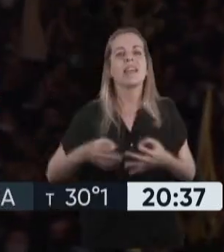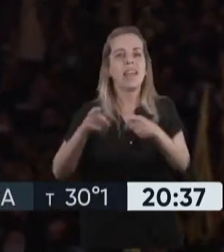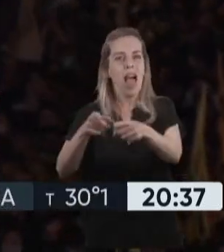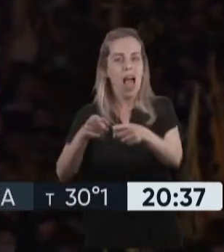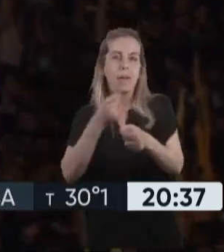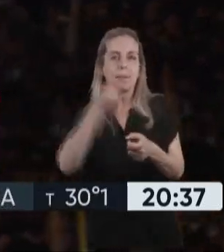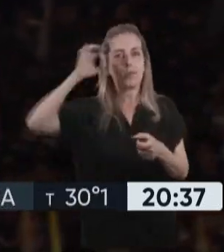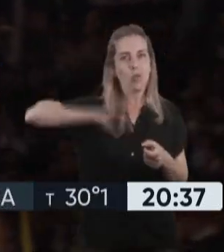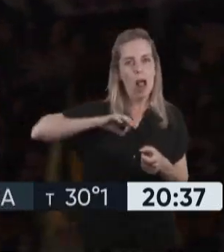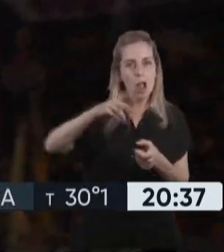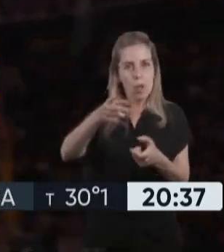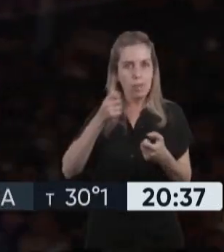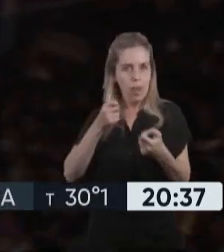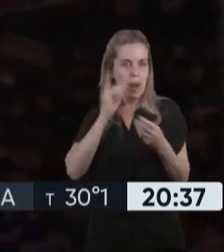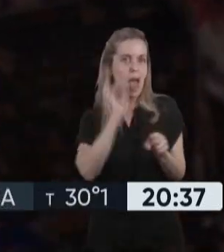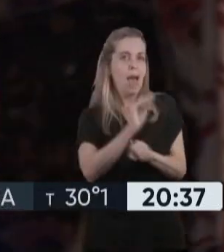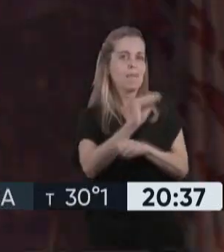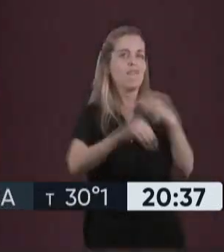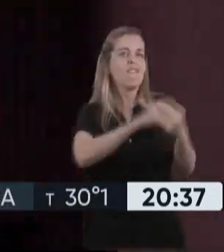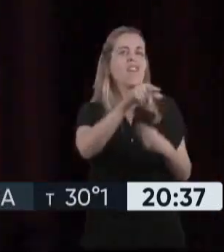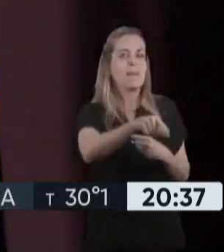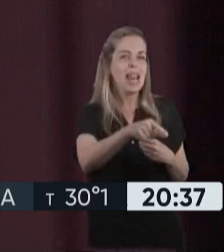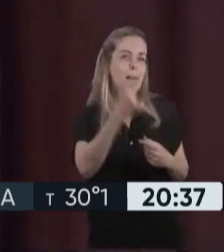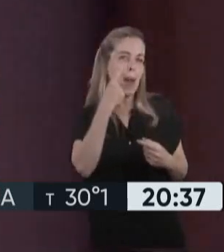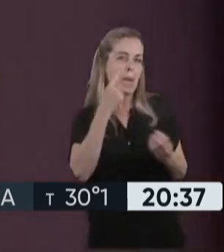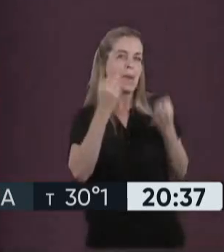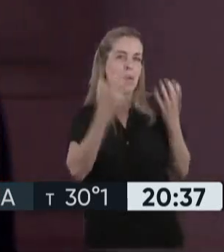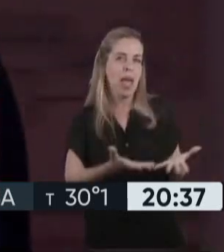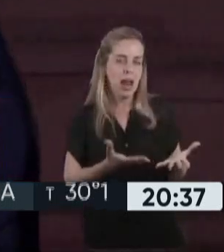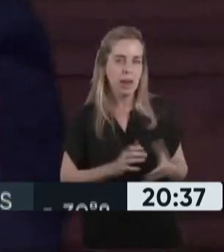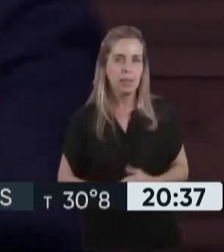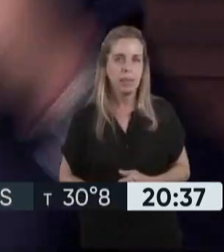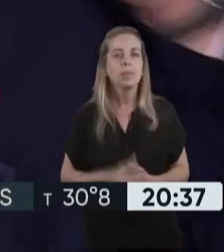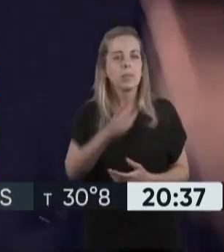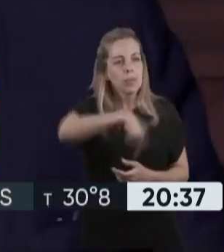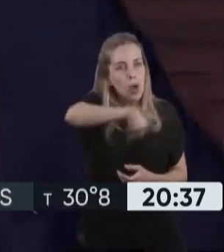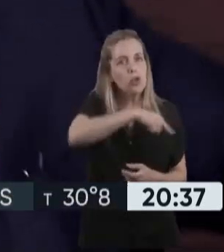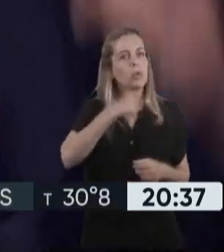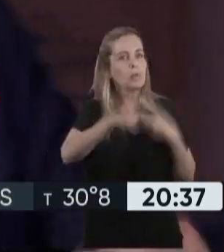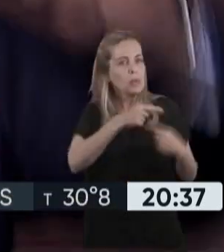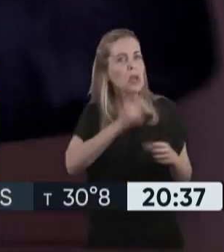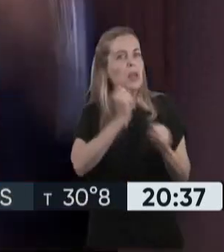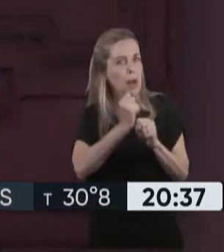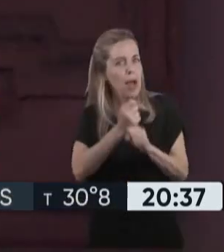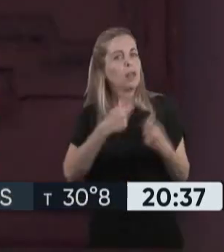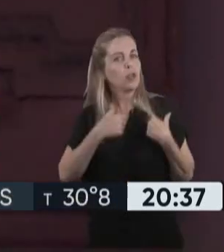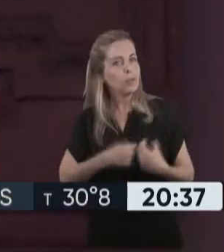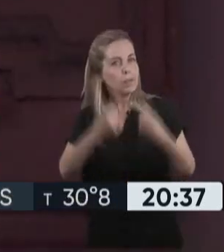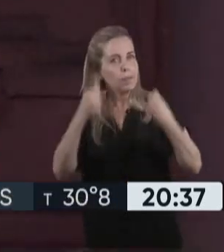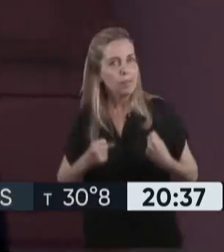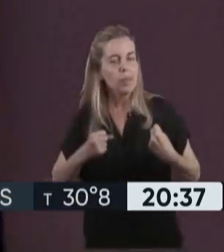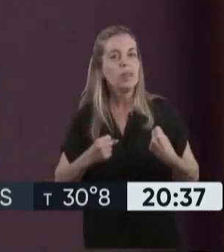de llevarle a su familia lo que necesita para seguir viviendo. vamos a trabajar y me voy a poner al